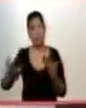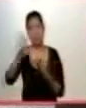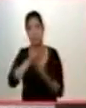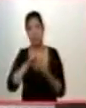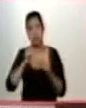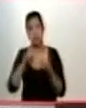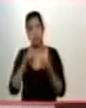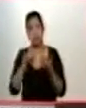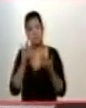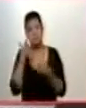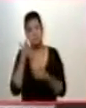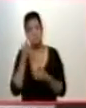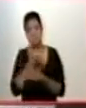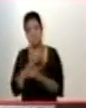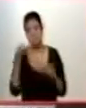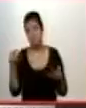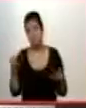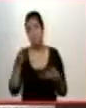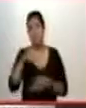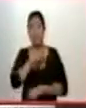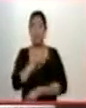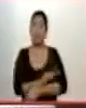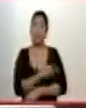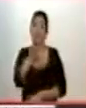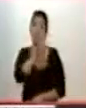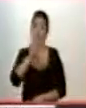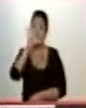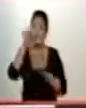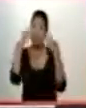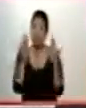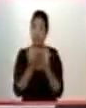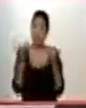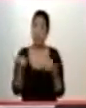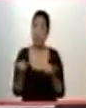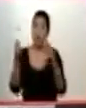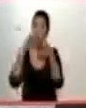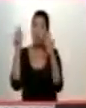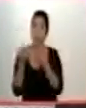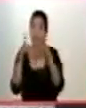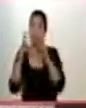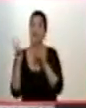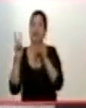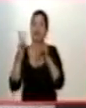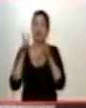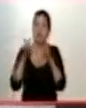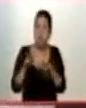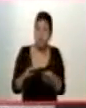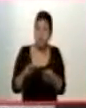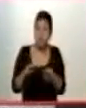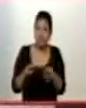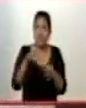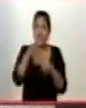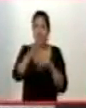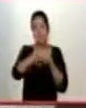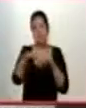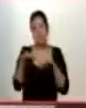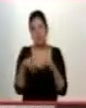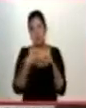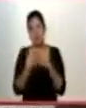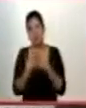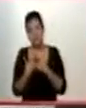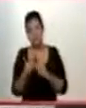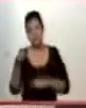se vislumbra incluso como una potencia en el mundo. Hoy el mundo ve y vuelve su mirada hacia el Caribe. De tal forma, pues,